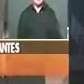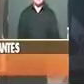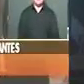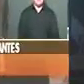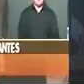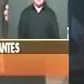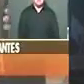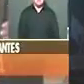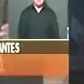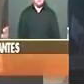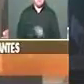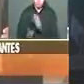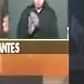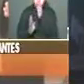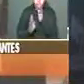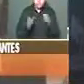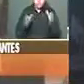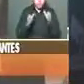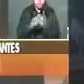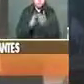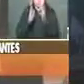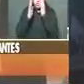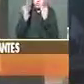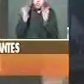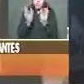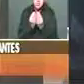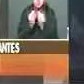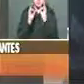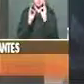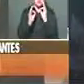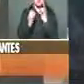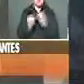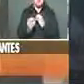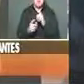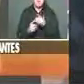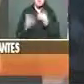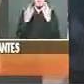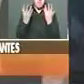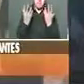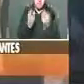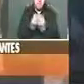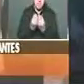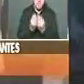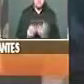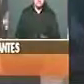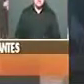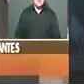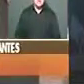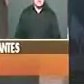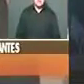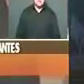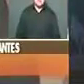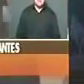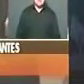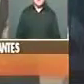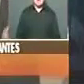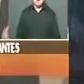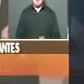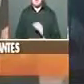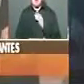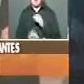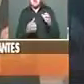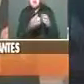en unas zonas delimitadas, en unas zonas de concentración con características que no permitan desbordarse, y así se